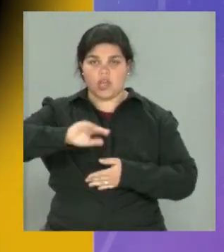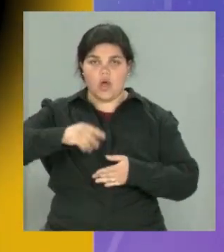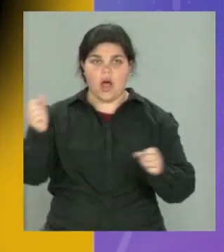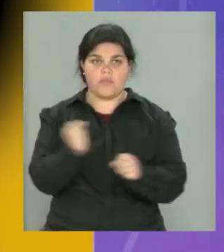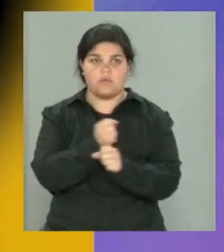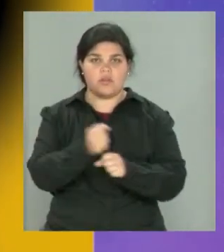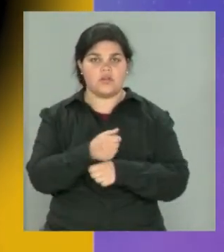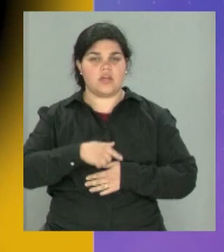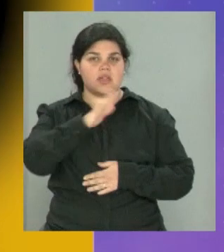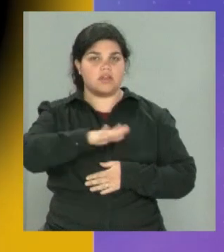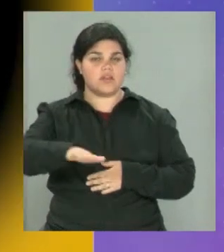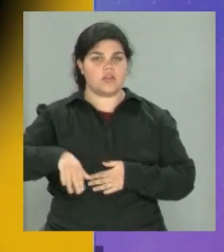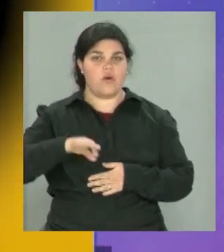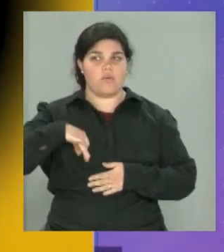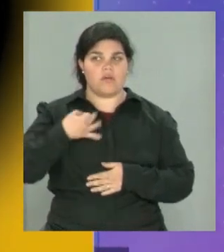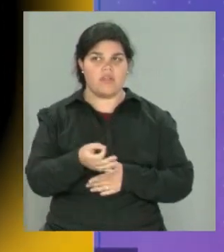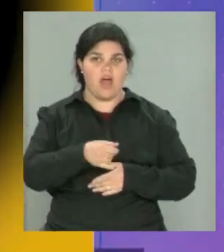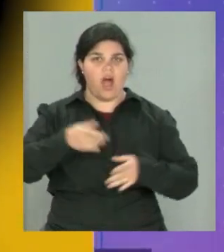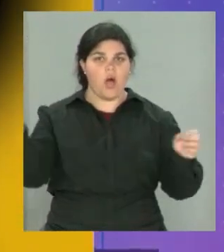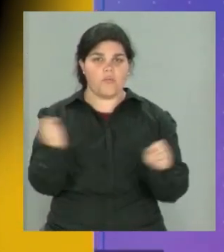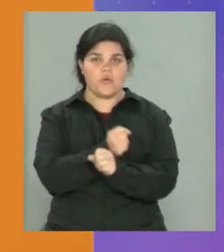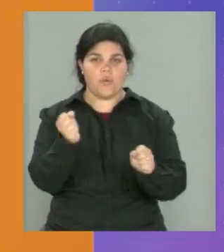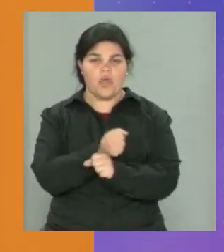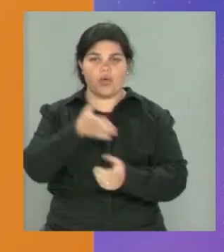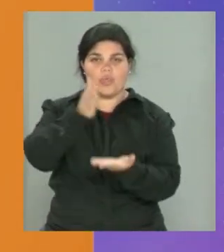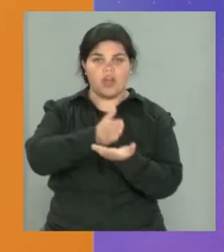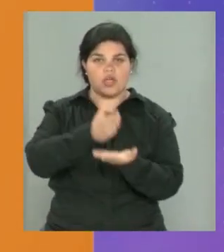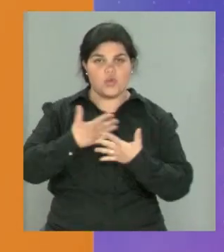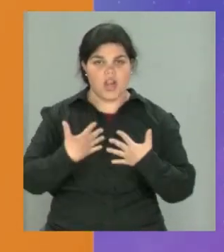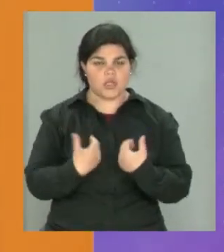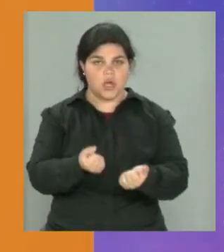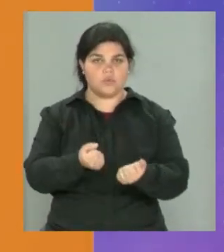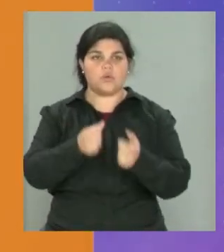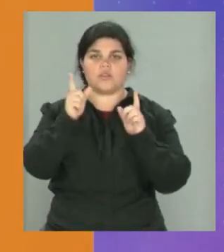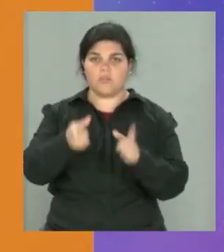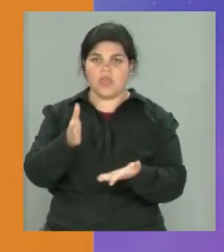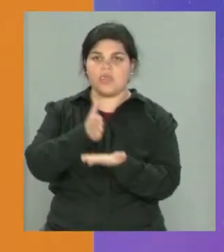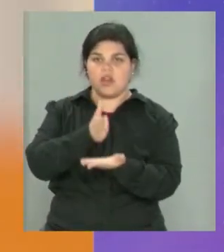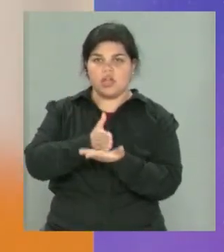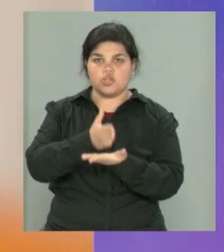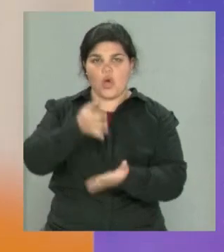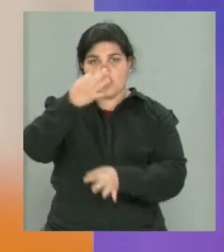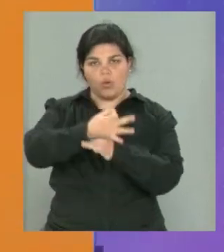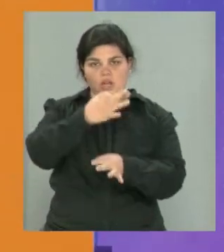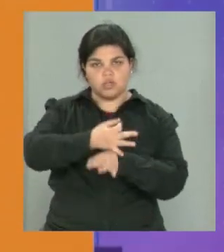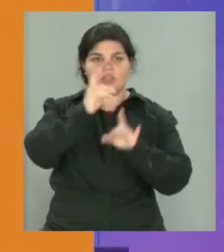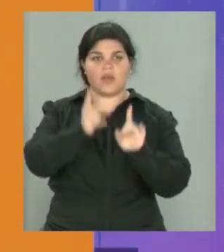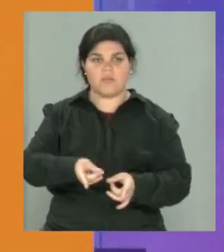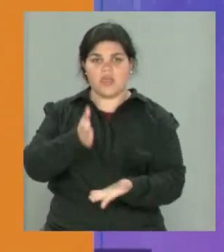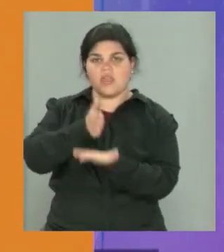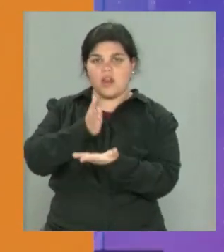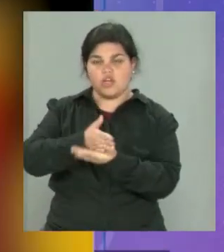un nivel de vida adecuado. Tenemos derecho a la salud, derecho a la educación, derecho a